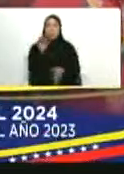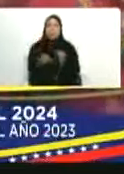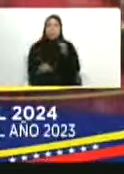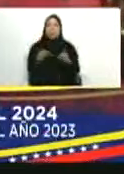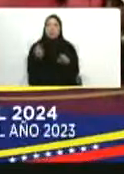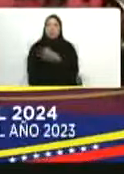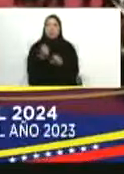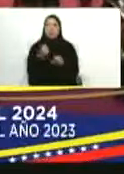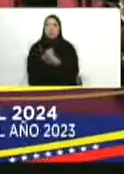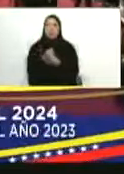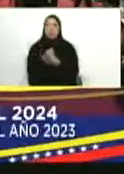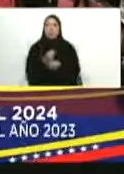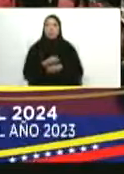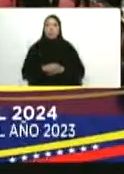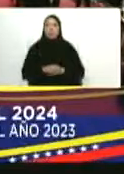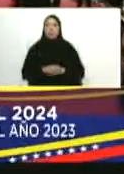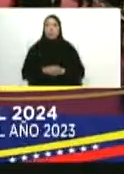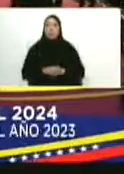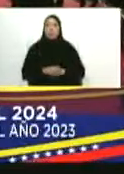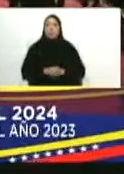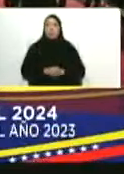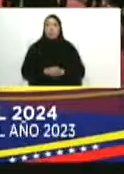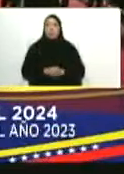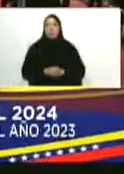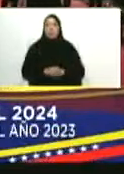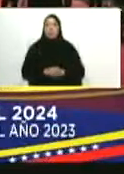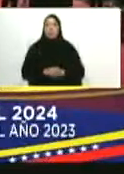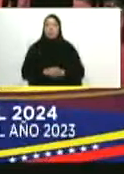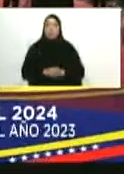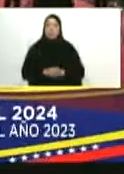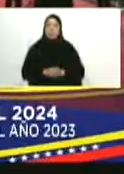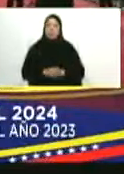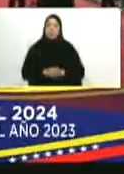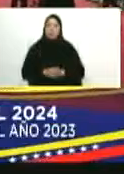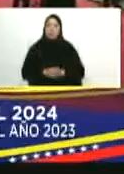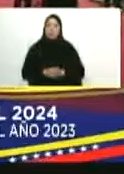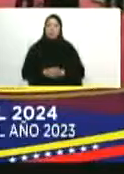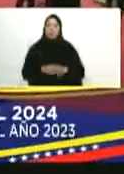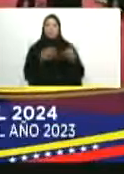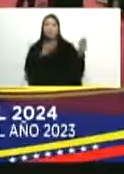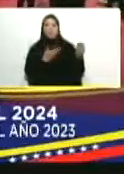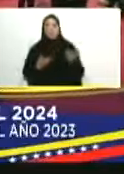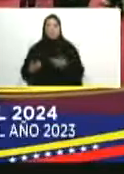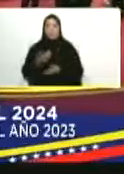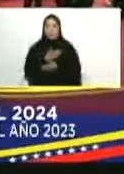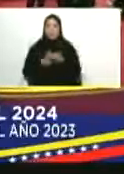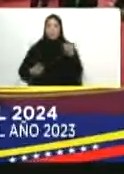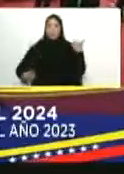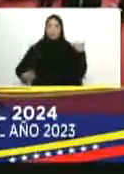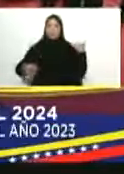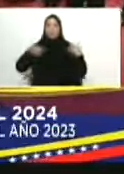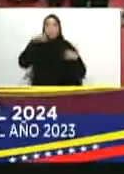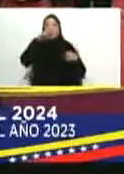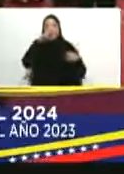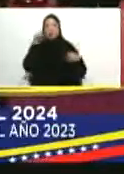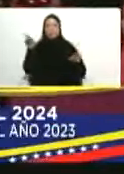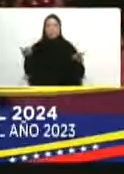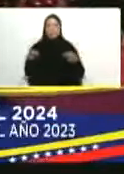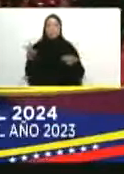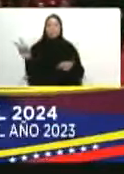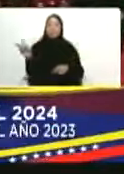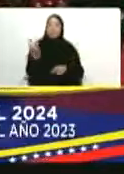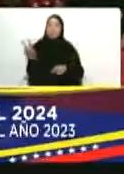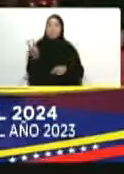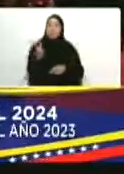en primera discusión. Hace su entrada el ciudadano Nicolás Maduro Moros, presidente constitucional de la República Bolivariana